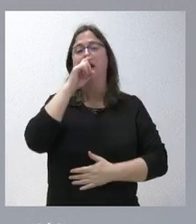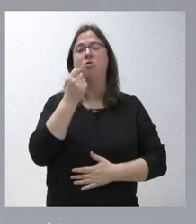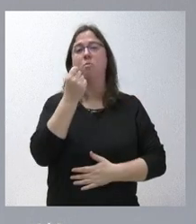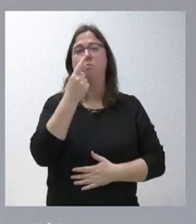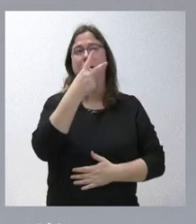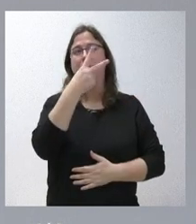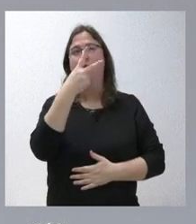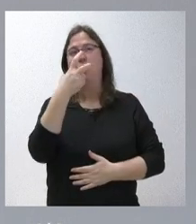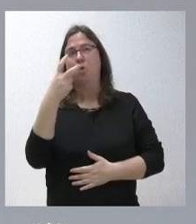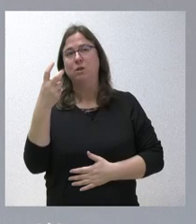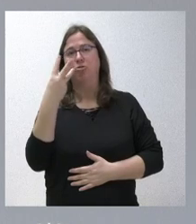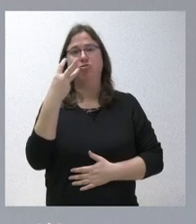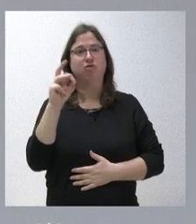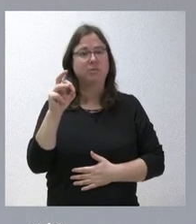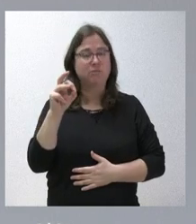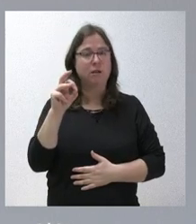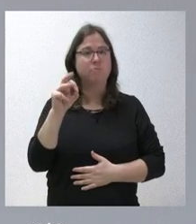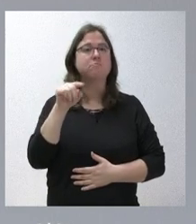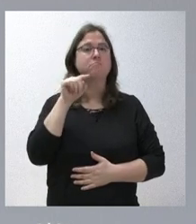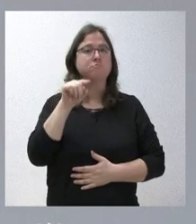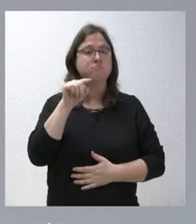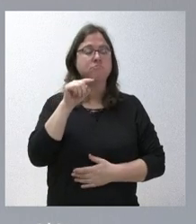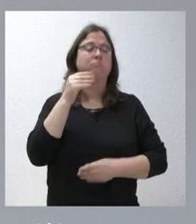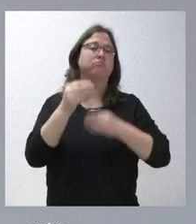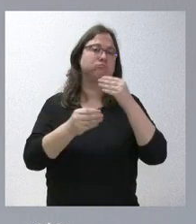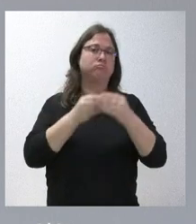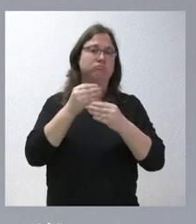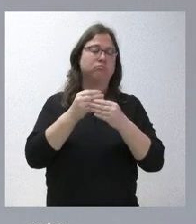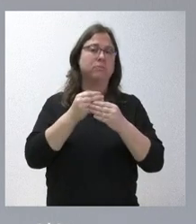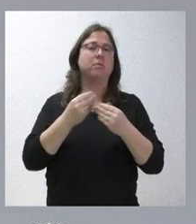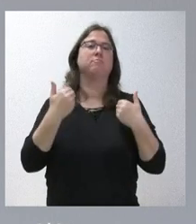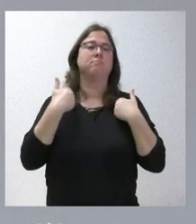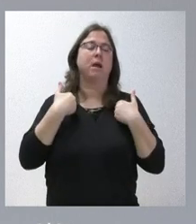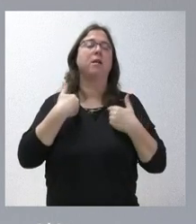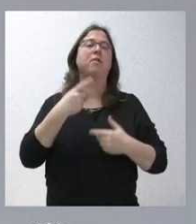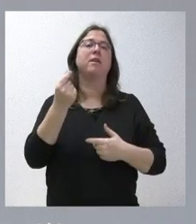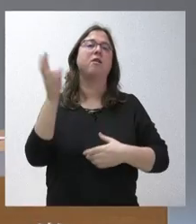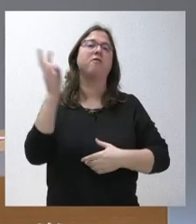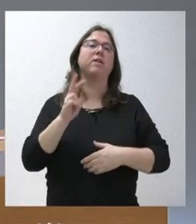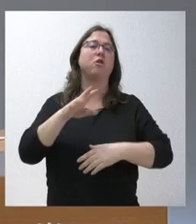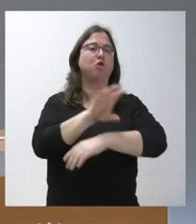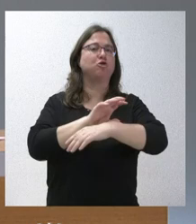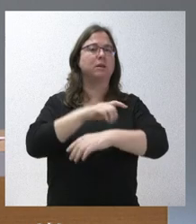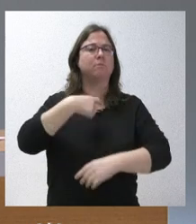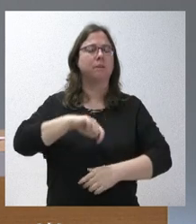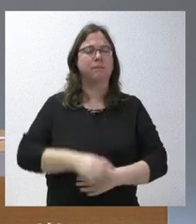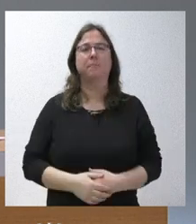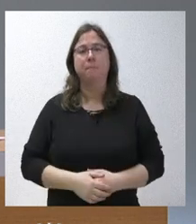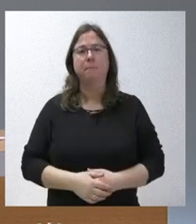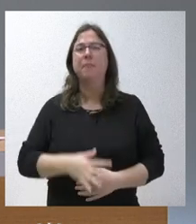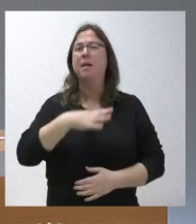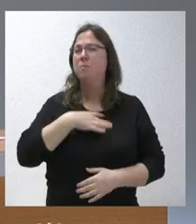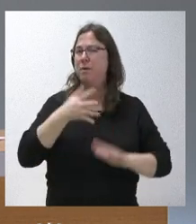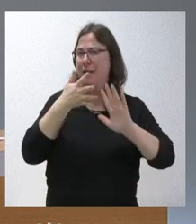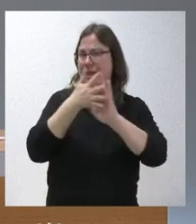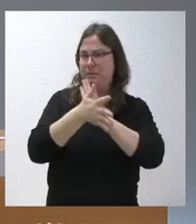1200 30 pues se irá nutriendo desde la consejería de la presidencia có pueden explicar que en un momento